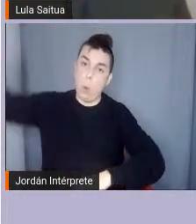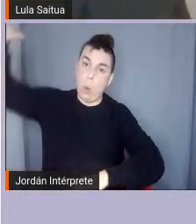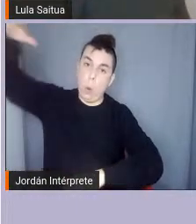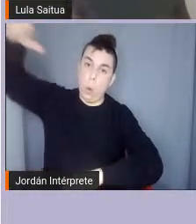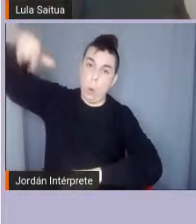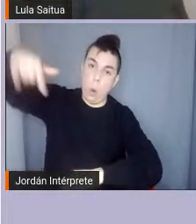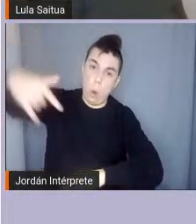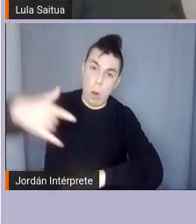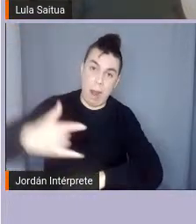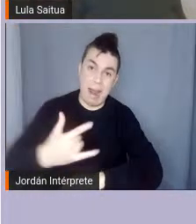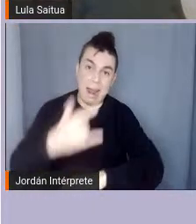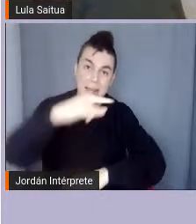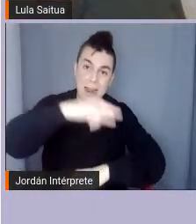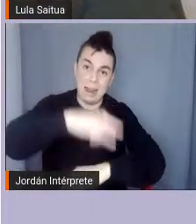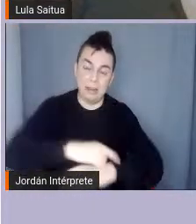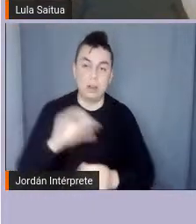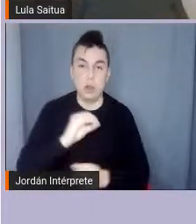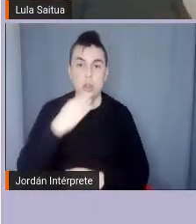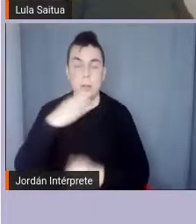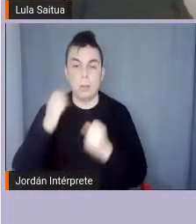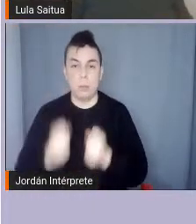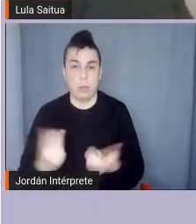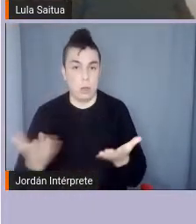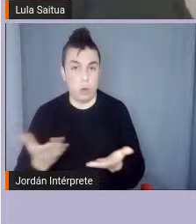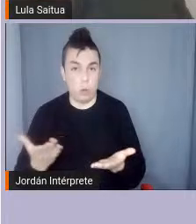O también la sirena de